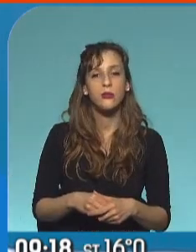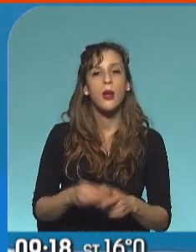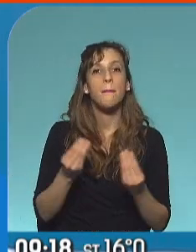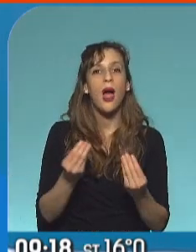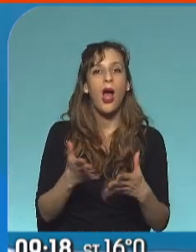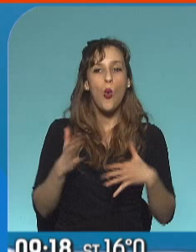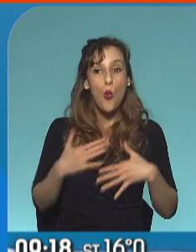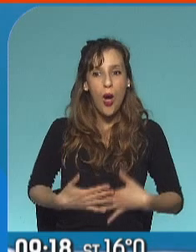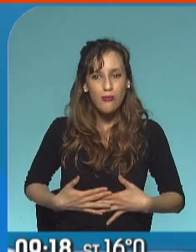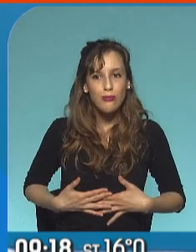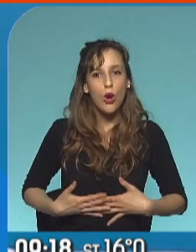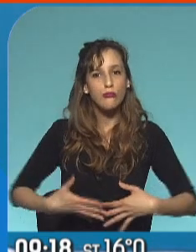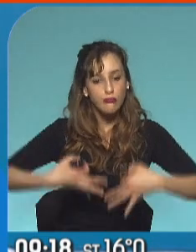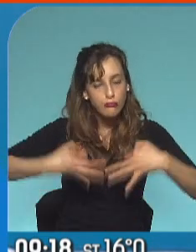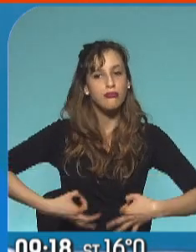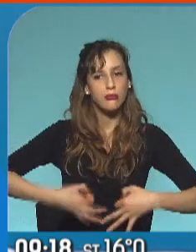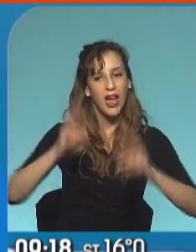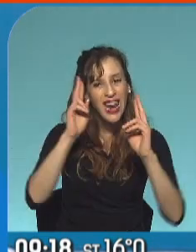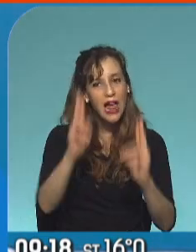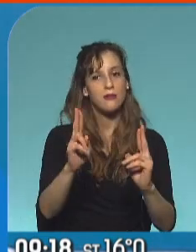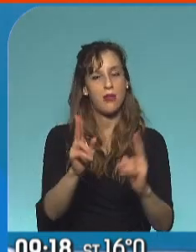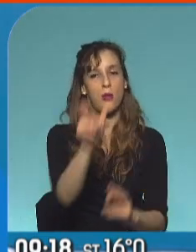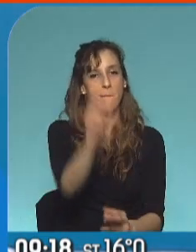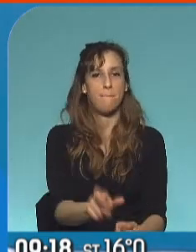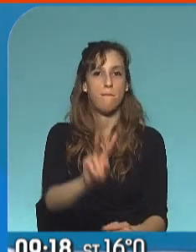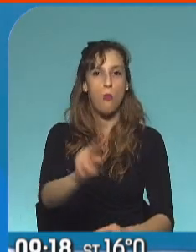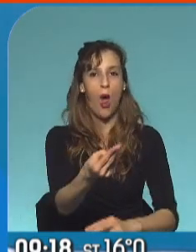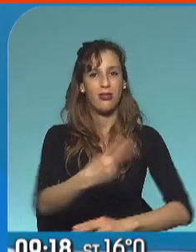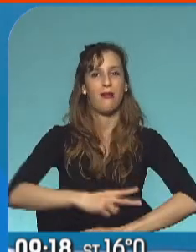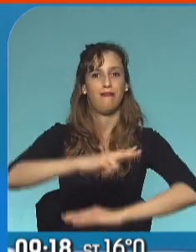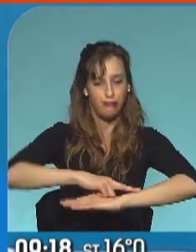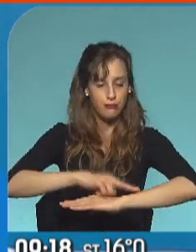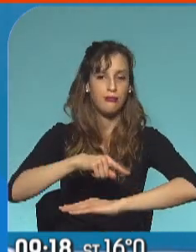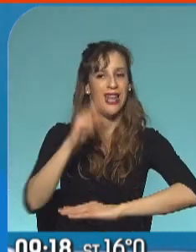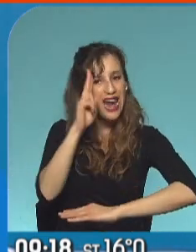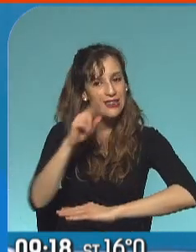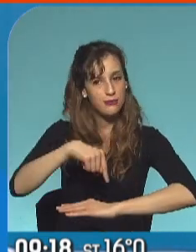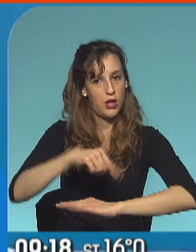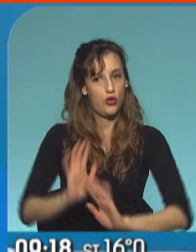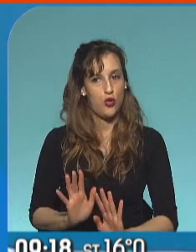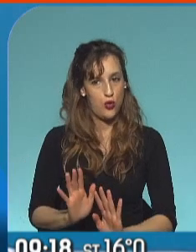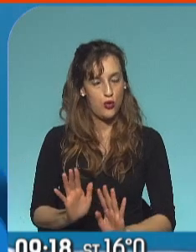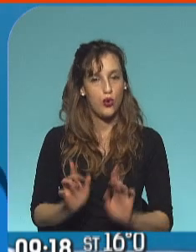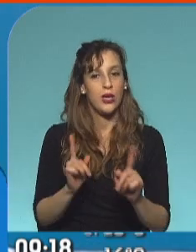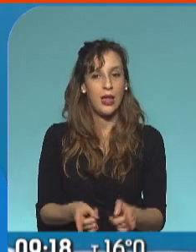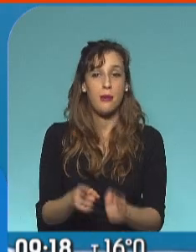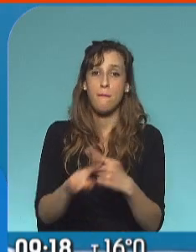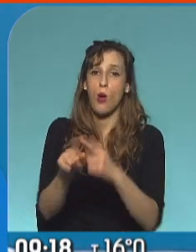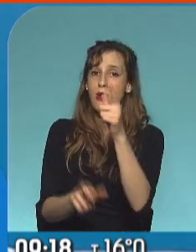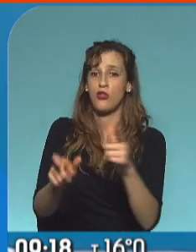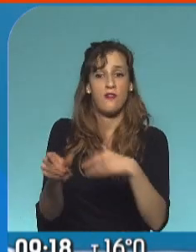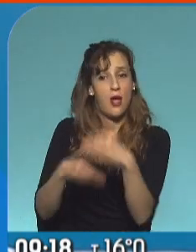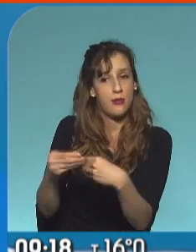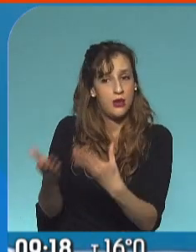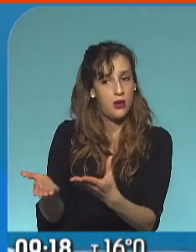cuerpo ceda con respeto y dignidad hacia el fallecido pero con respeto y dignidad hacia los familiares que